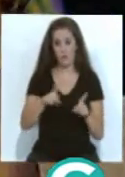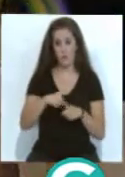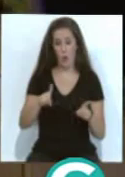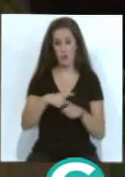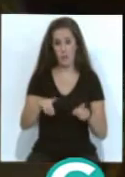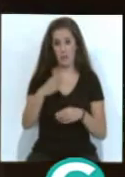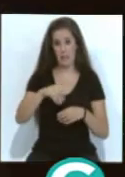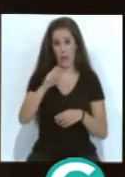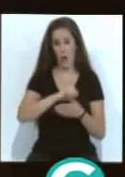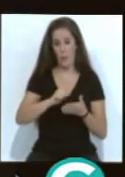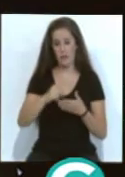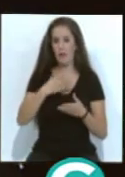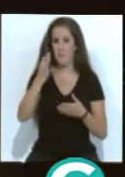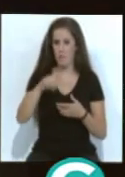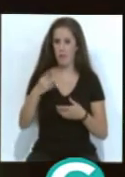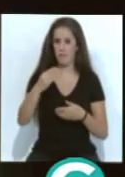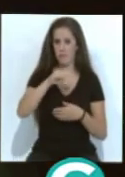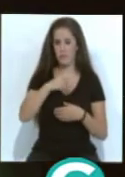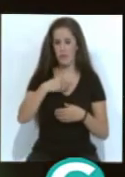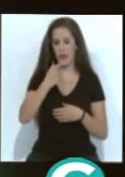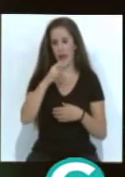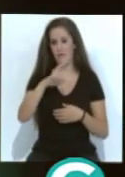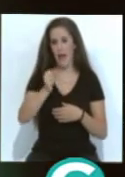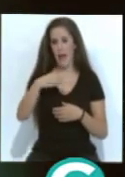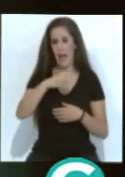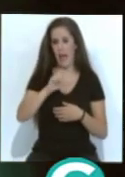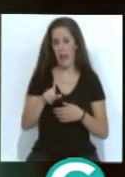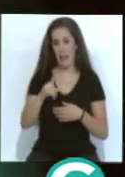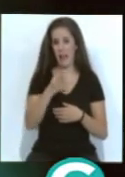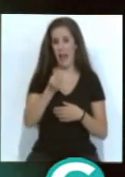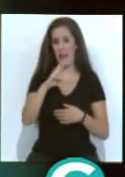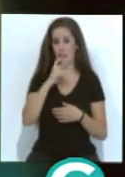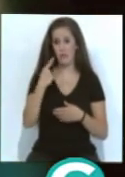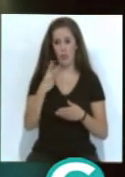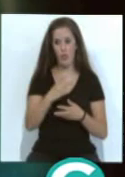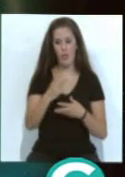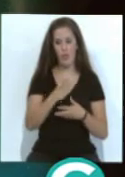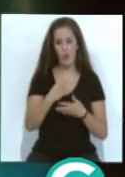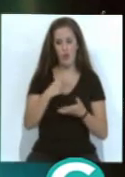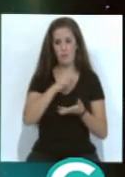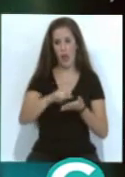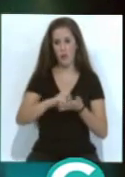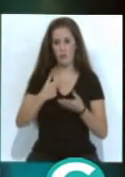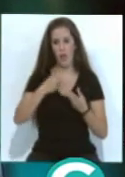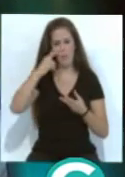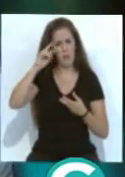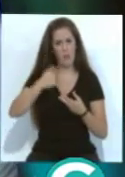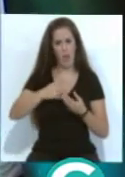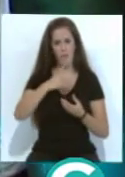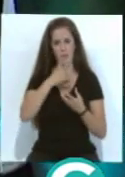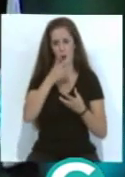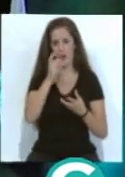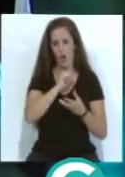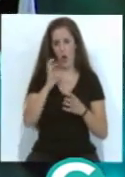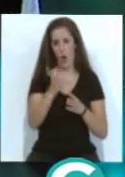comparsa, en la que también aportará letras Rafael Castro Gillo. Ambos autores tienen ya experiencia juntos en la comparsa de Algeciras,